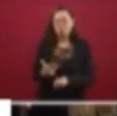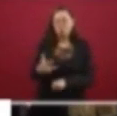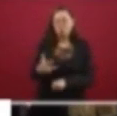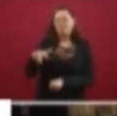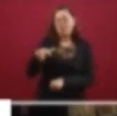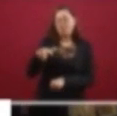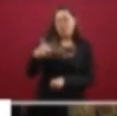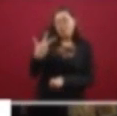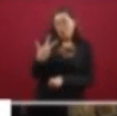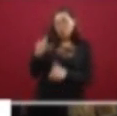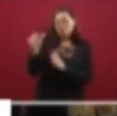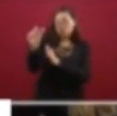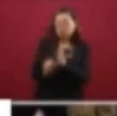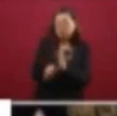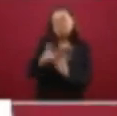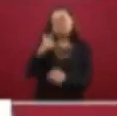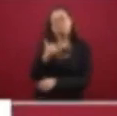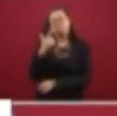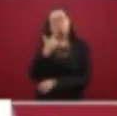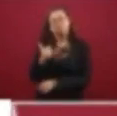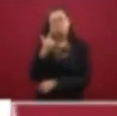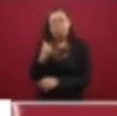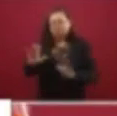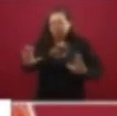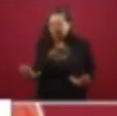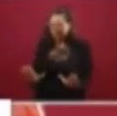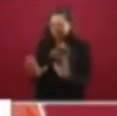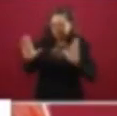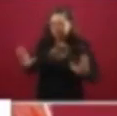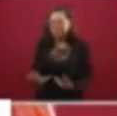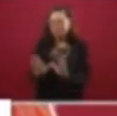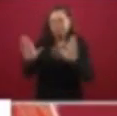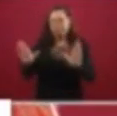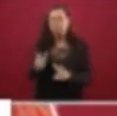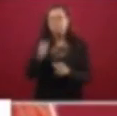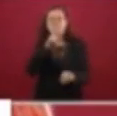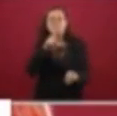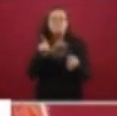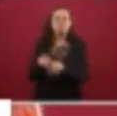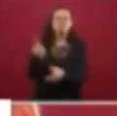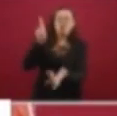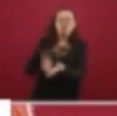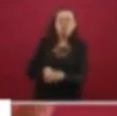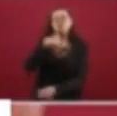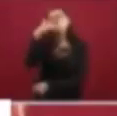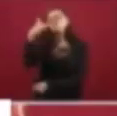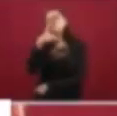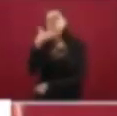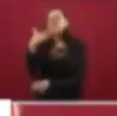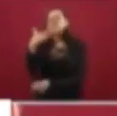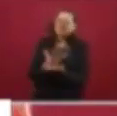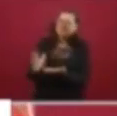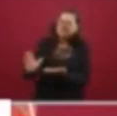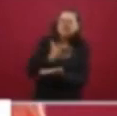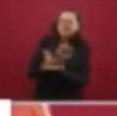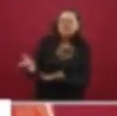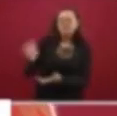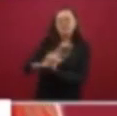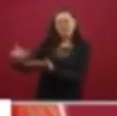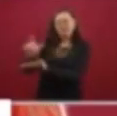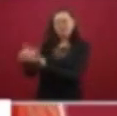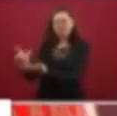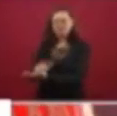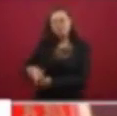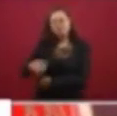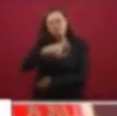ese crecimiento descomunal. Y para todos aquellos, ¿te acuerdas lo que te dije? Todos los que traen cubanitis aguda, Cuba se quedó muy por debajo de nosotros,